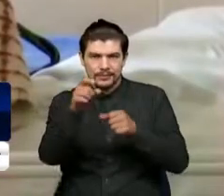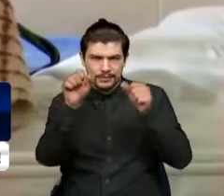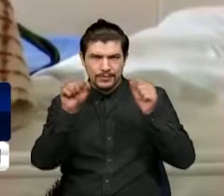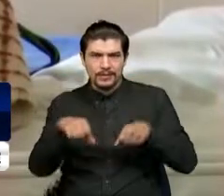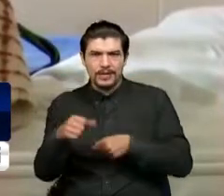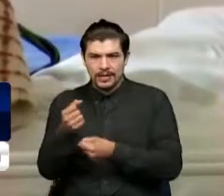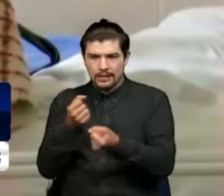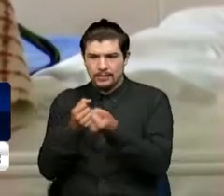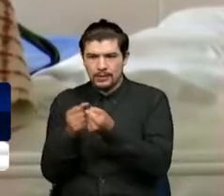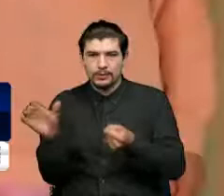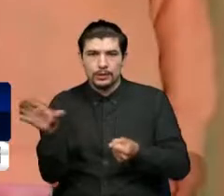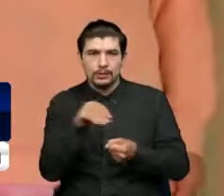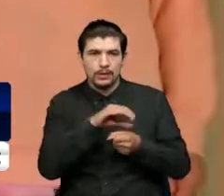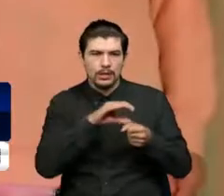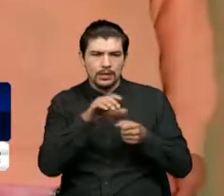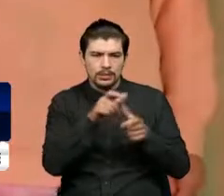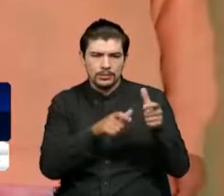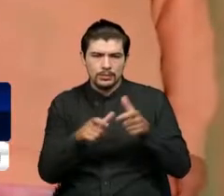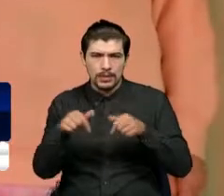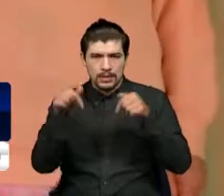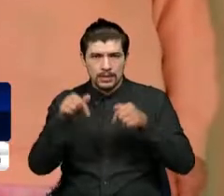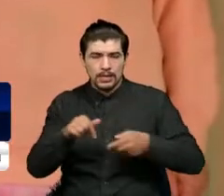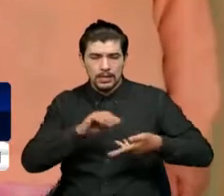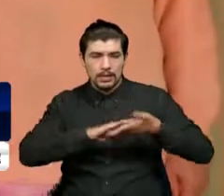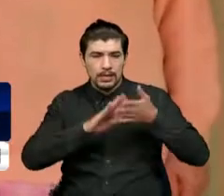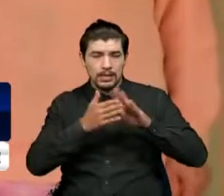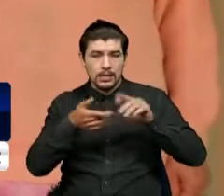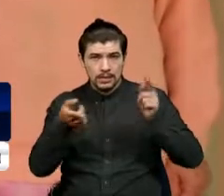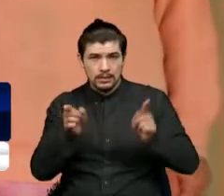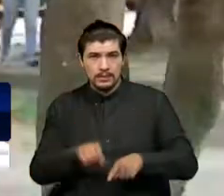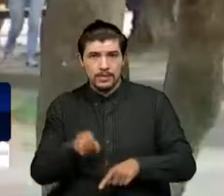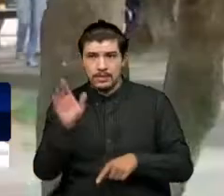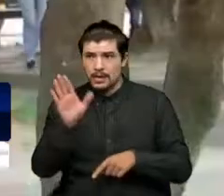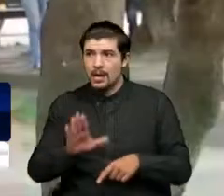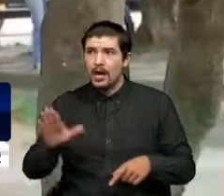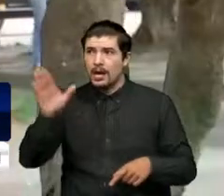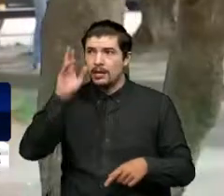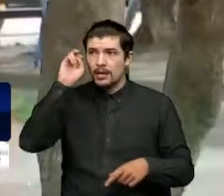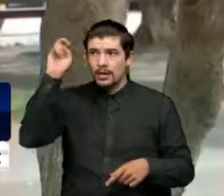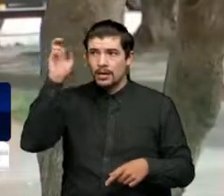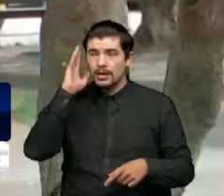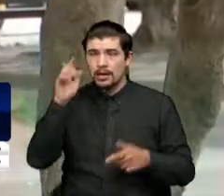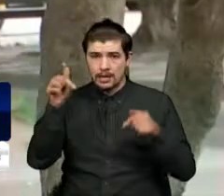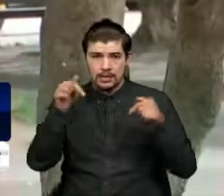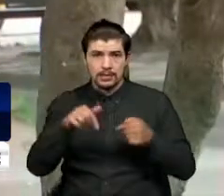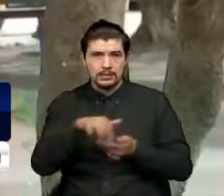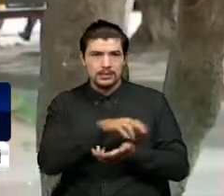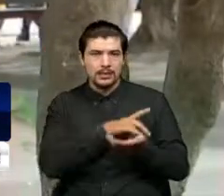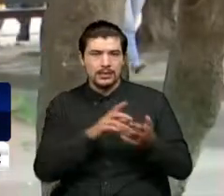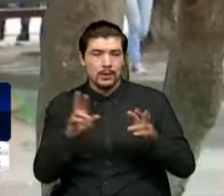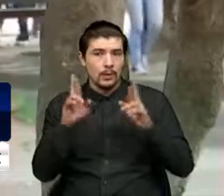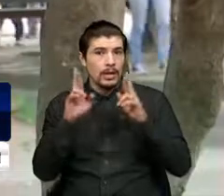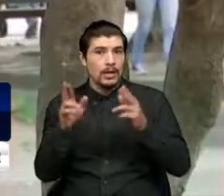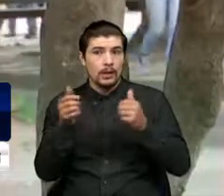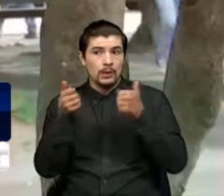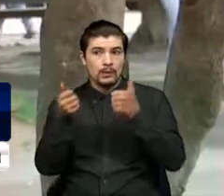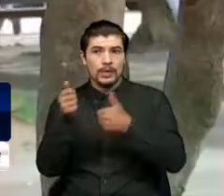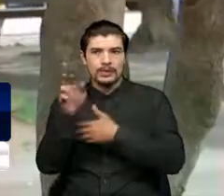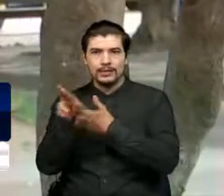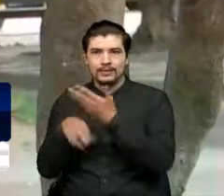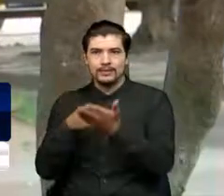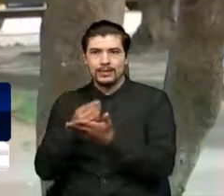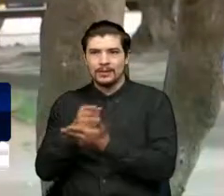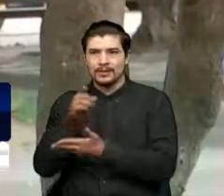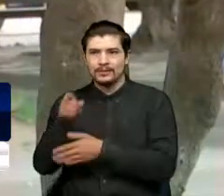la ciudadanía pamplonesa y el norte de Santander y sus alrededores. Se espera tener buenos resultados en esta